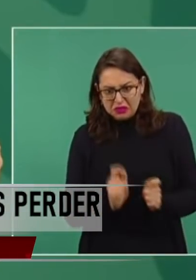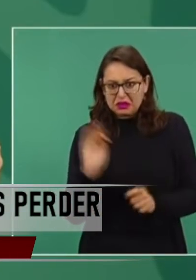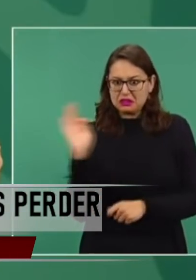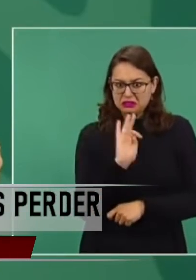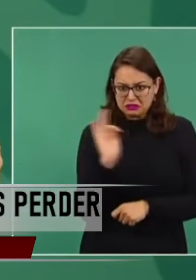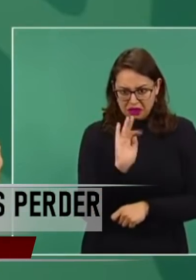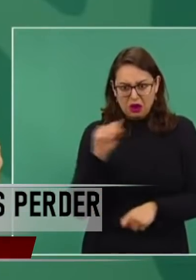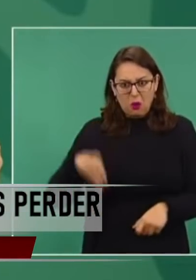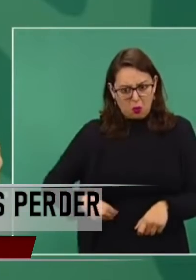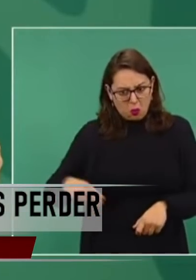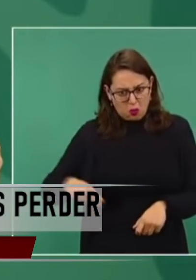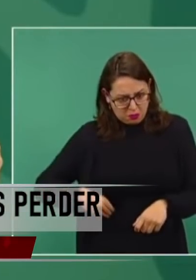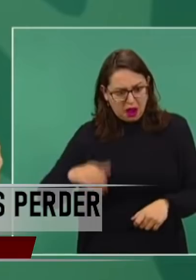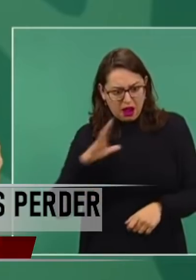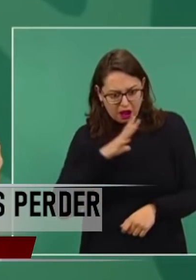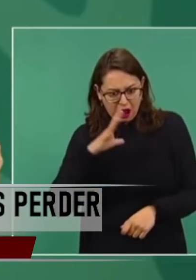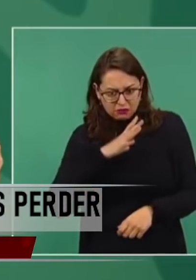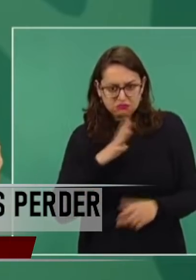responsables